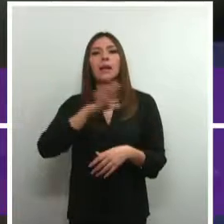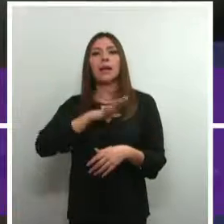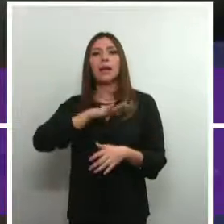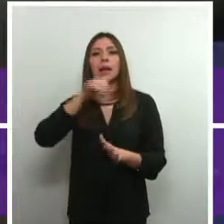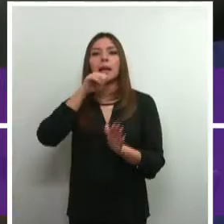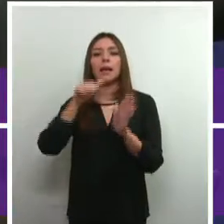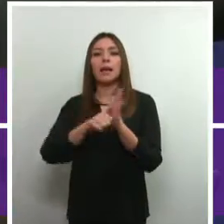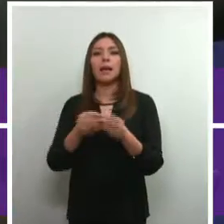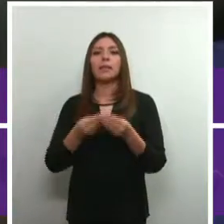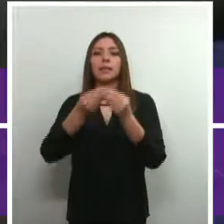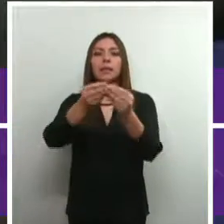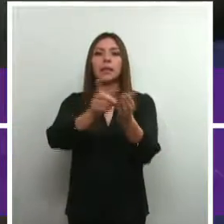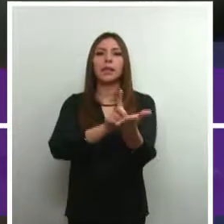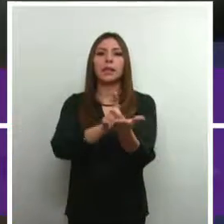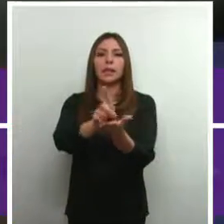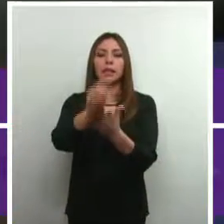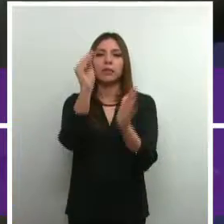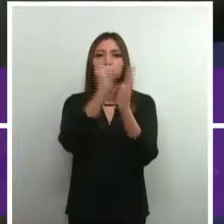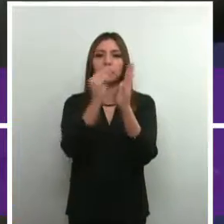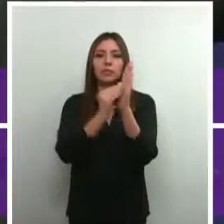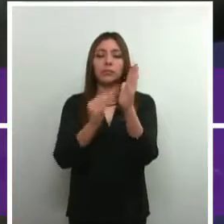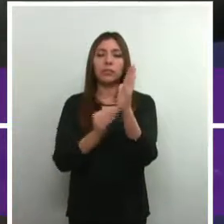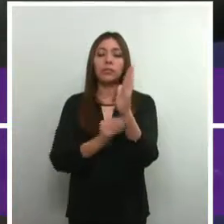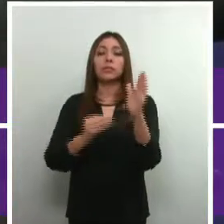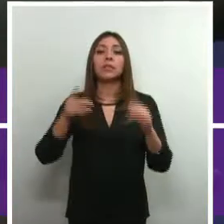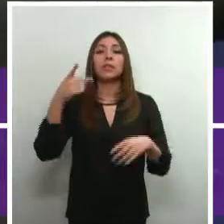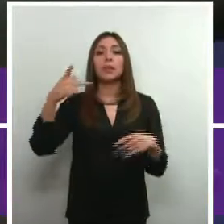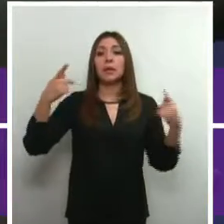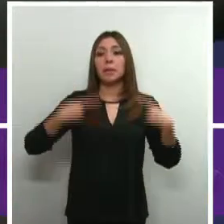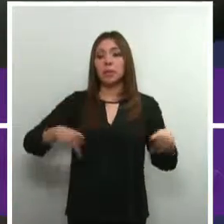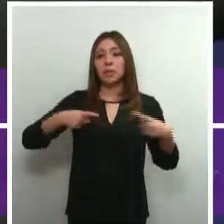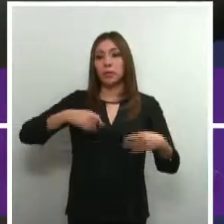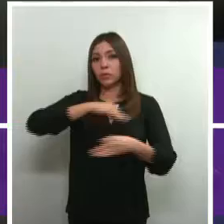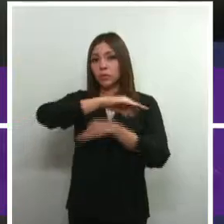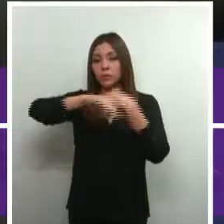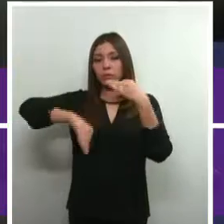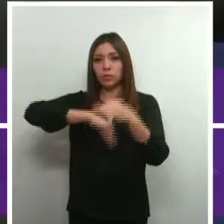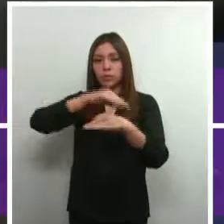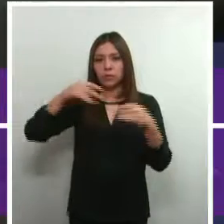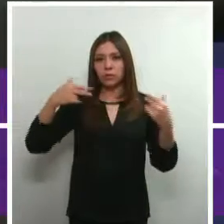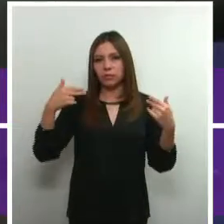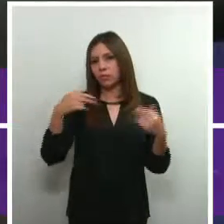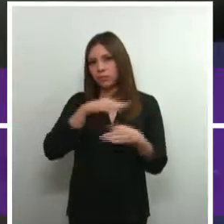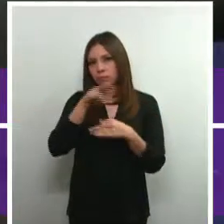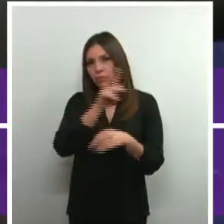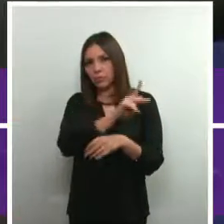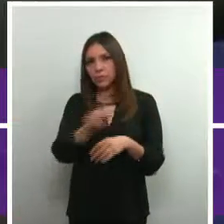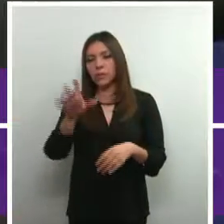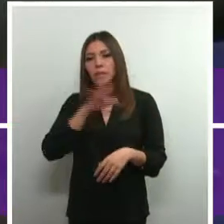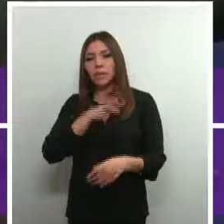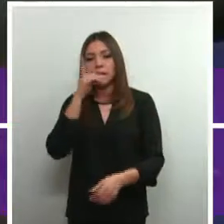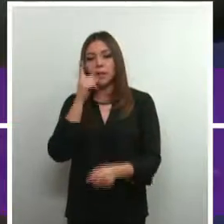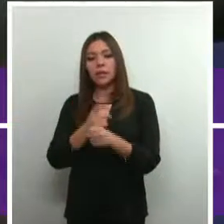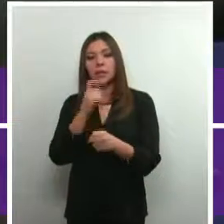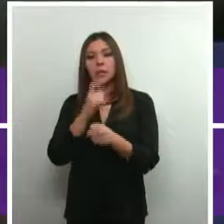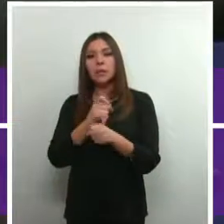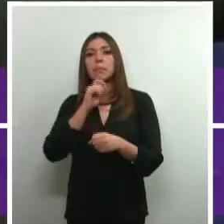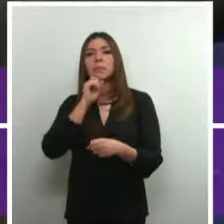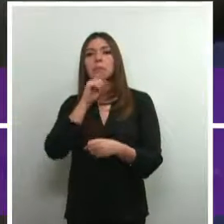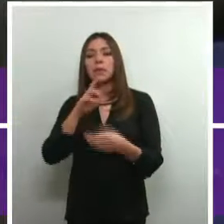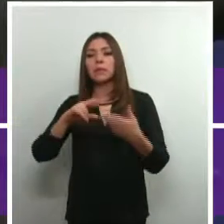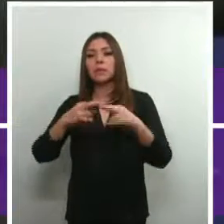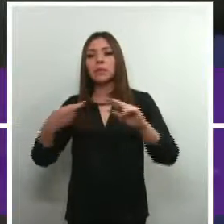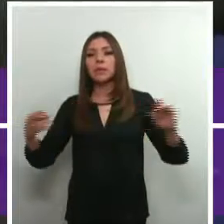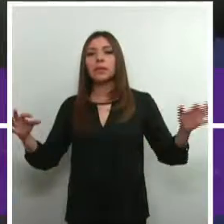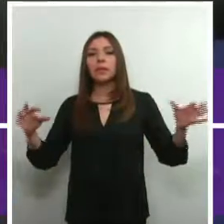de Derechos. Los seres humanos constituyen el centro de las preocupaciones relacionadas con el desarrollo